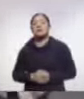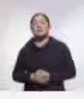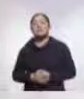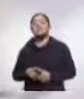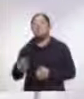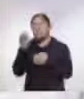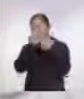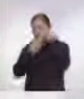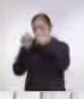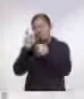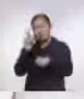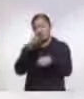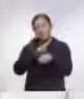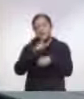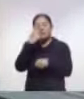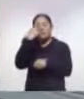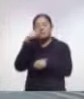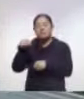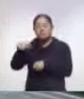su condición.